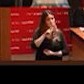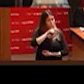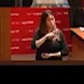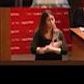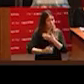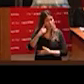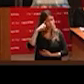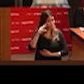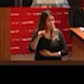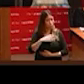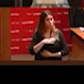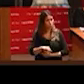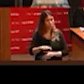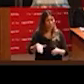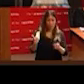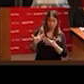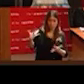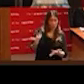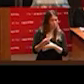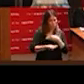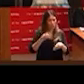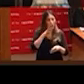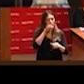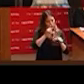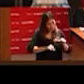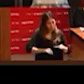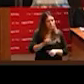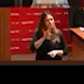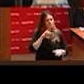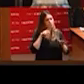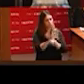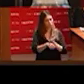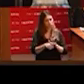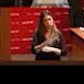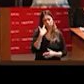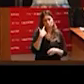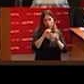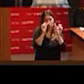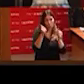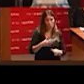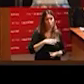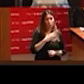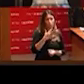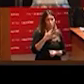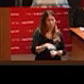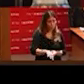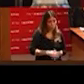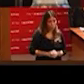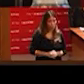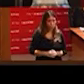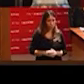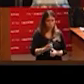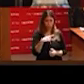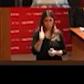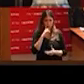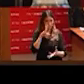discapacidad intelectual y que hasta ahora no estaba siendo así vamos a ver de qué forma podemos eh entrar